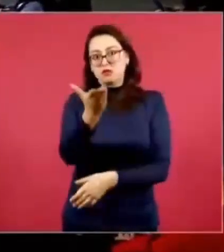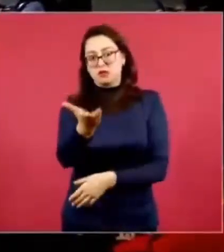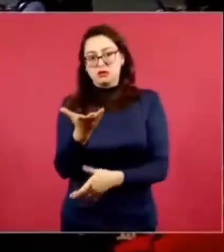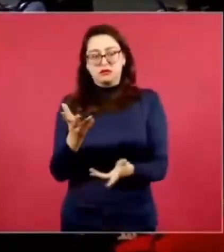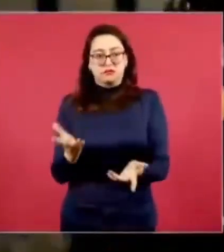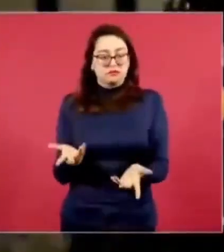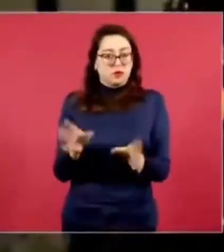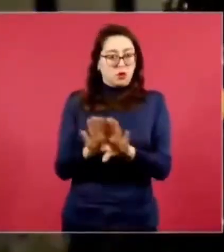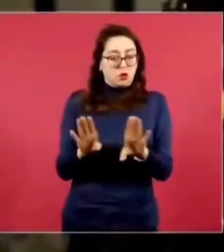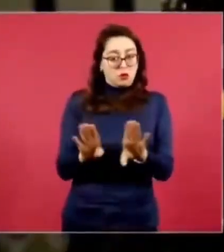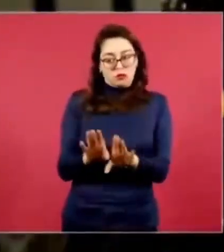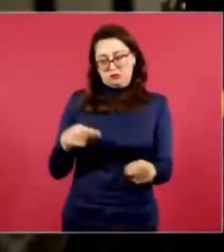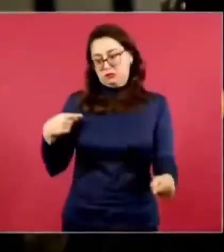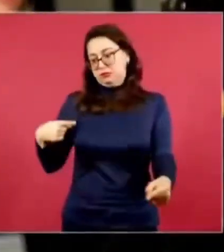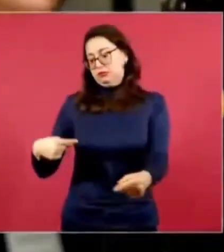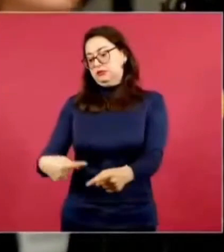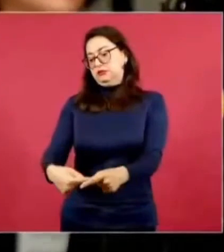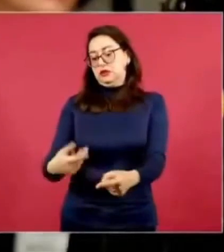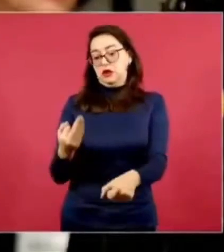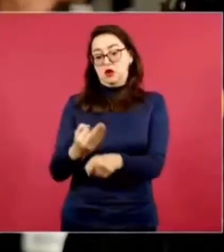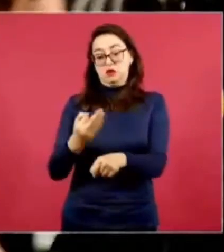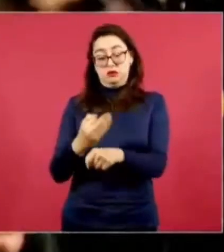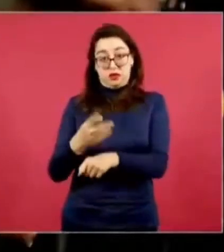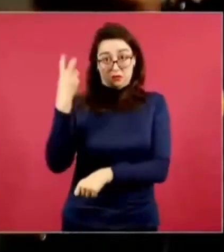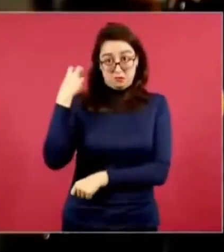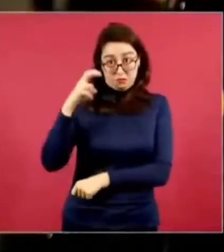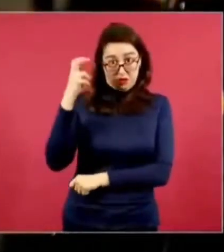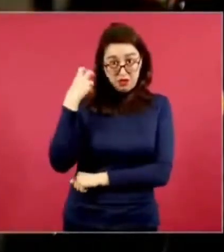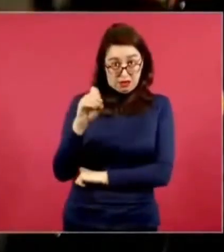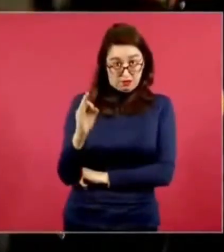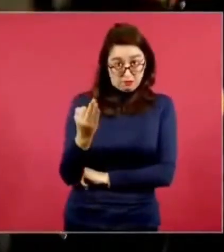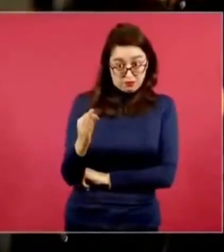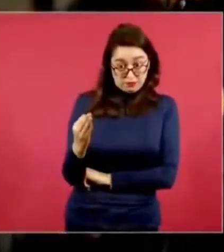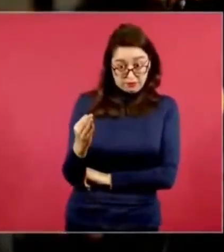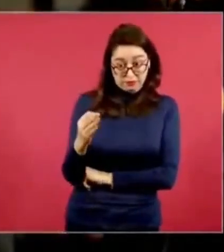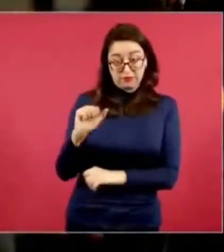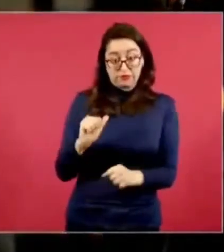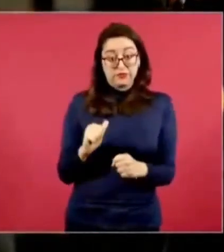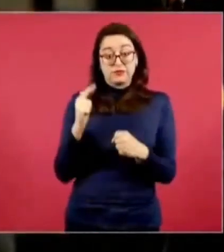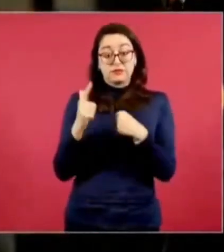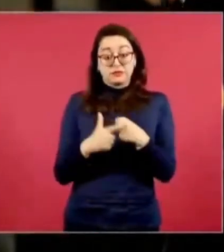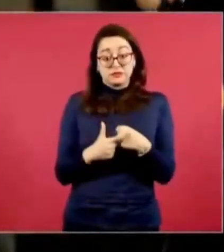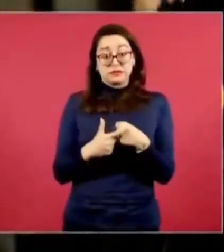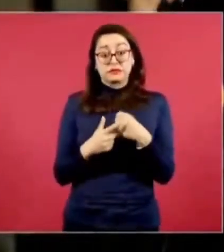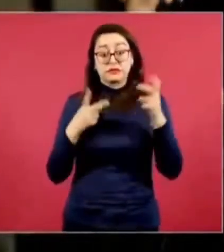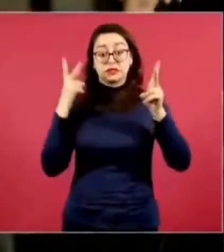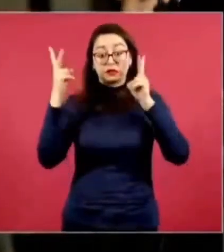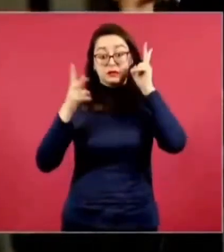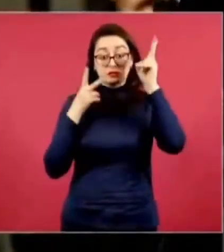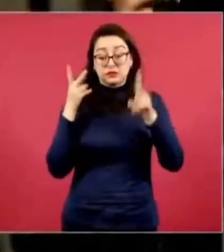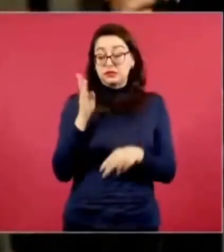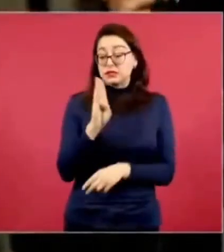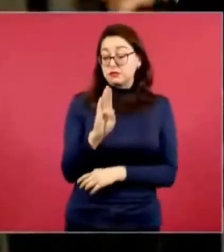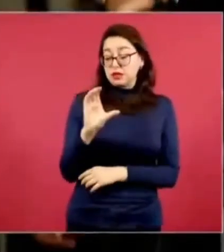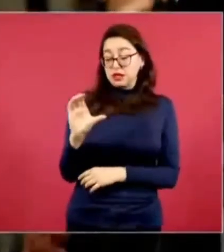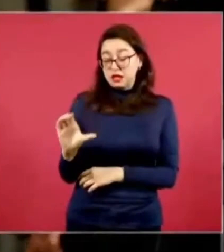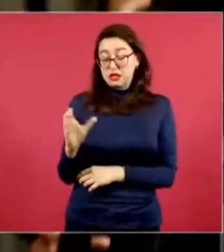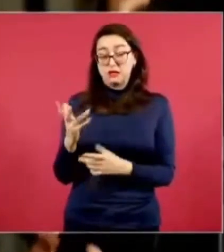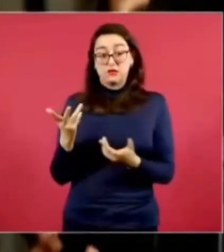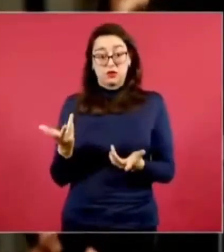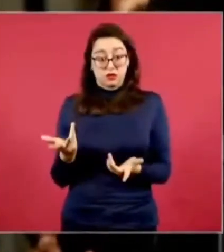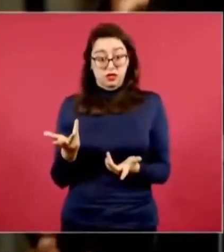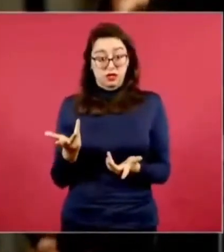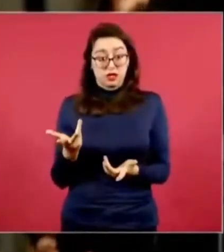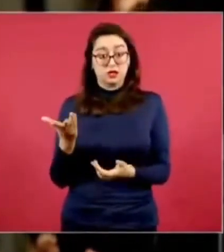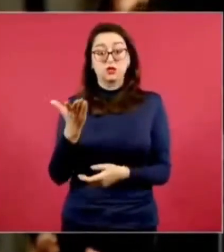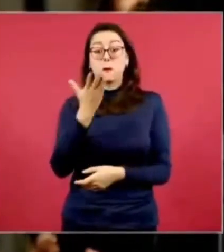que ya está en cuerta a partir de la próxima semana y si ti plantear alguna gira o visita a Baja California y comentaba que